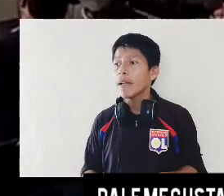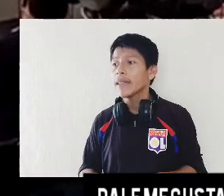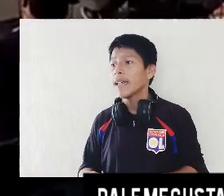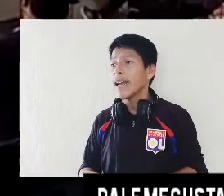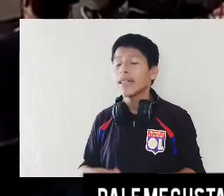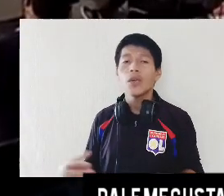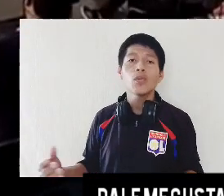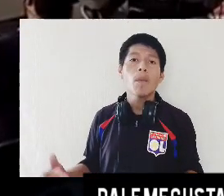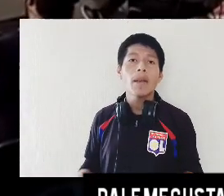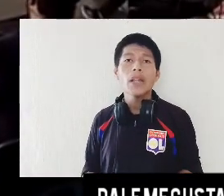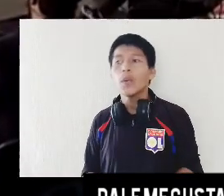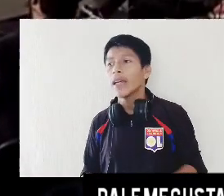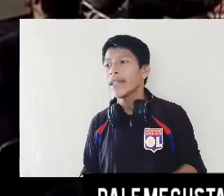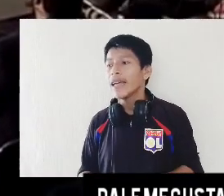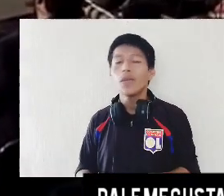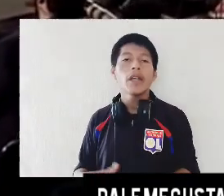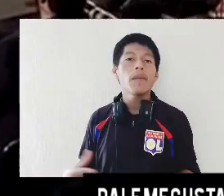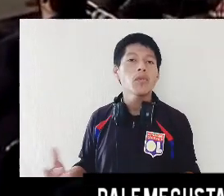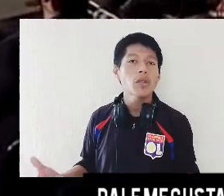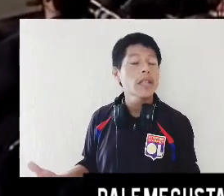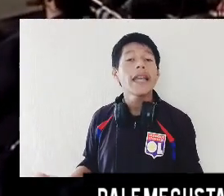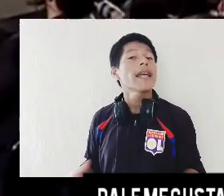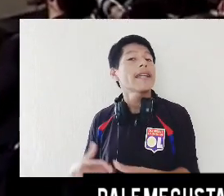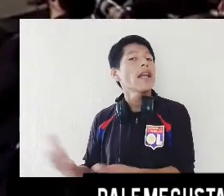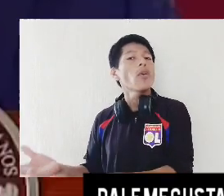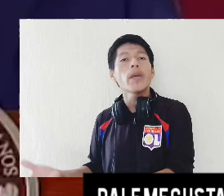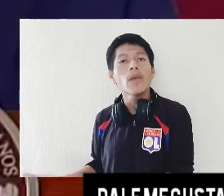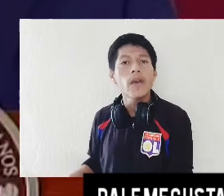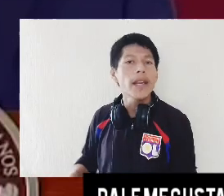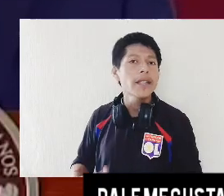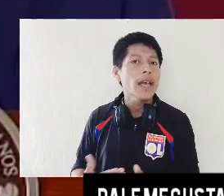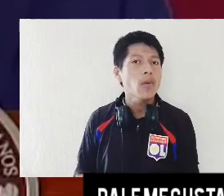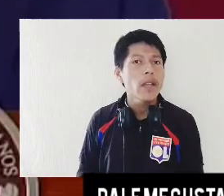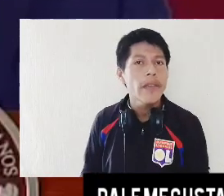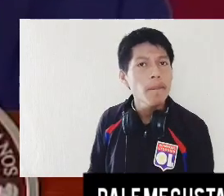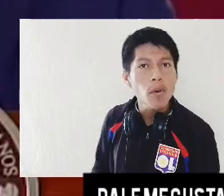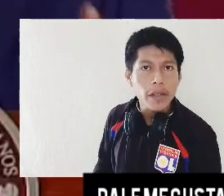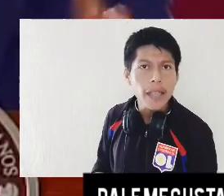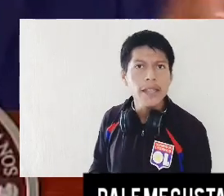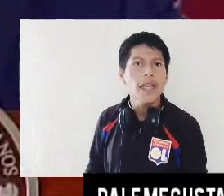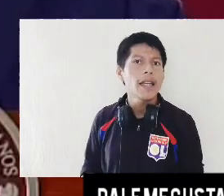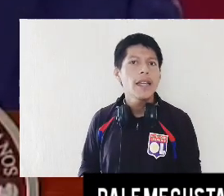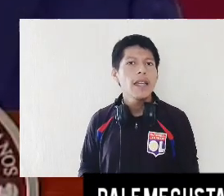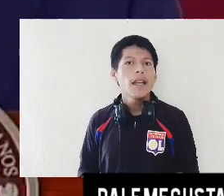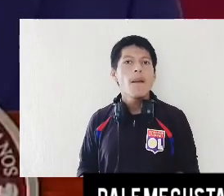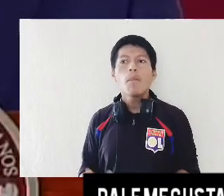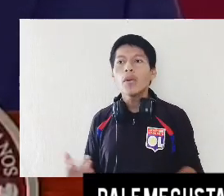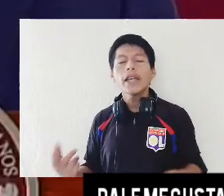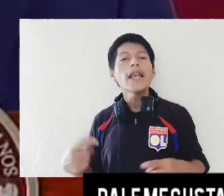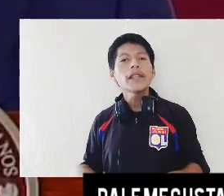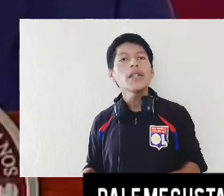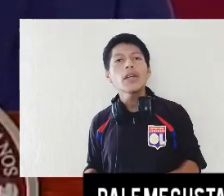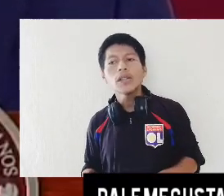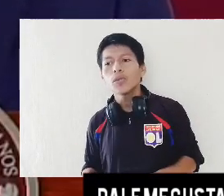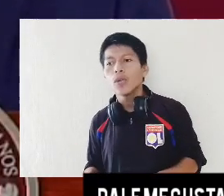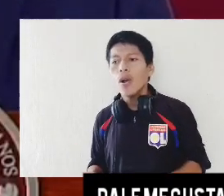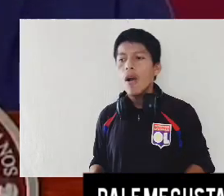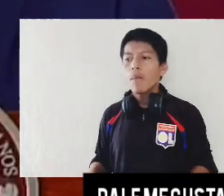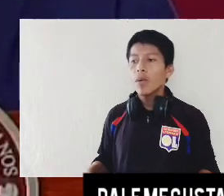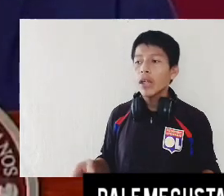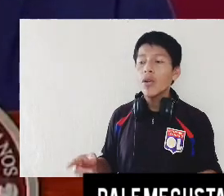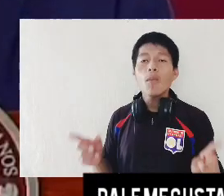caso pase a segundo plano, que ya no le demos, que ya el gobierno federal ya no le dé importancia. ¿Por qué les digo